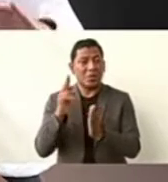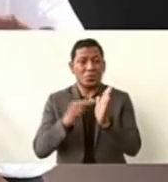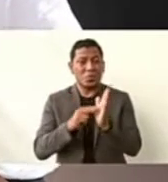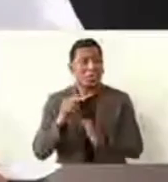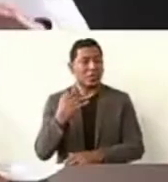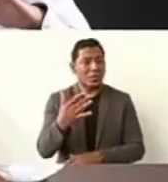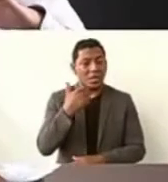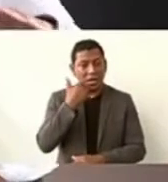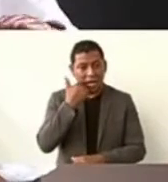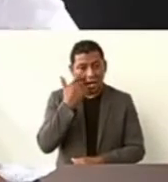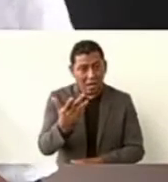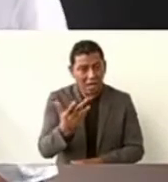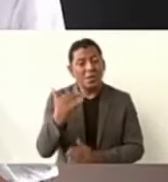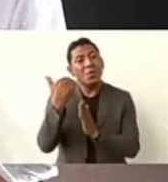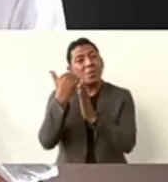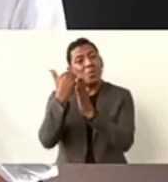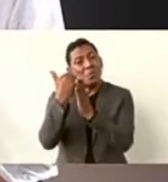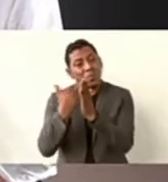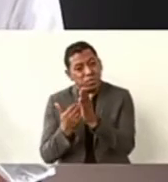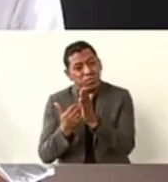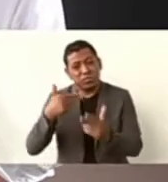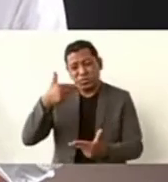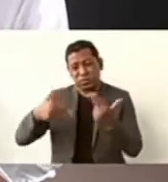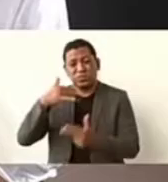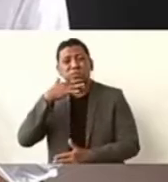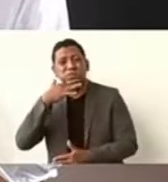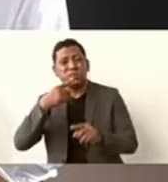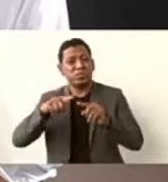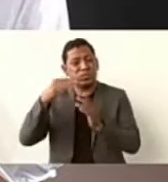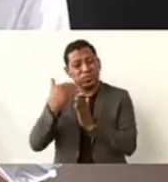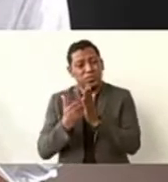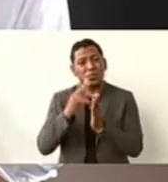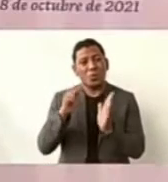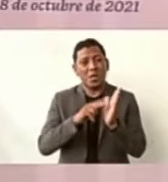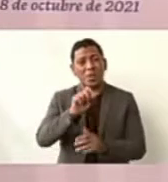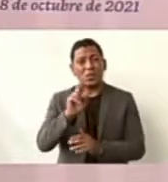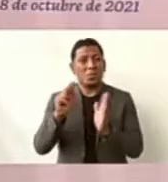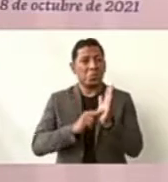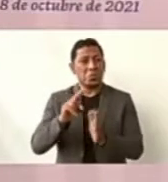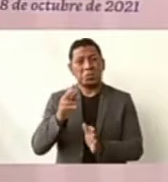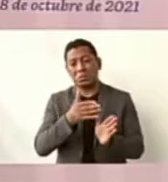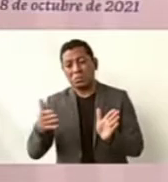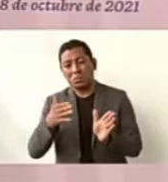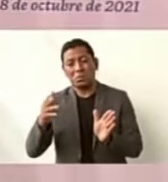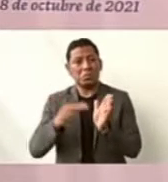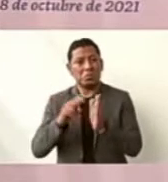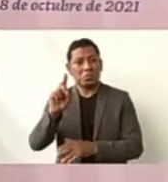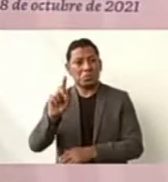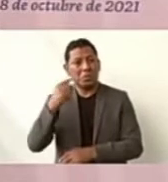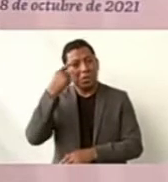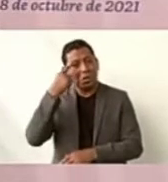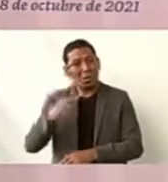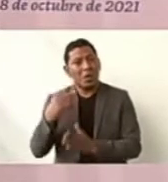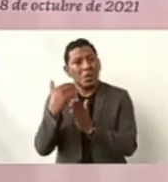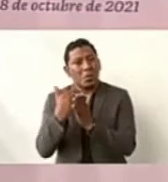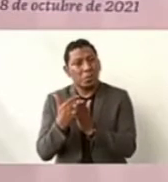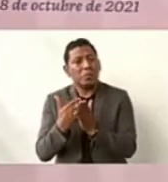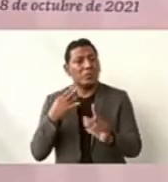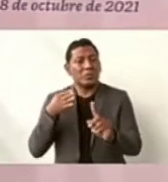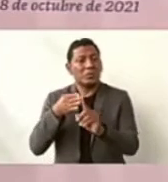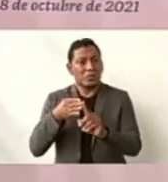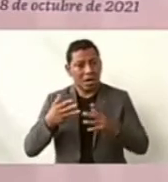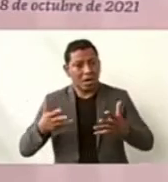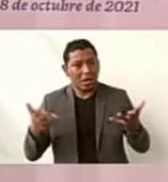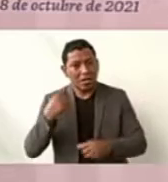tienes que reducir las emisiones entre el 2020 y el 2030 de manera tal que permitan lograr los objetivos son hechos